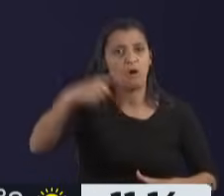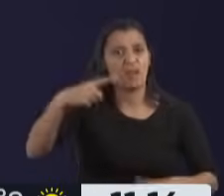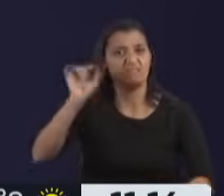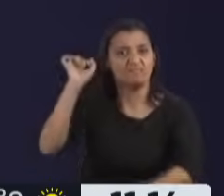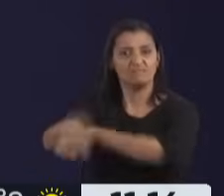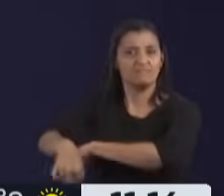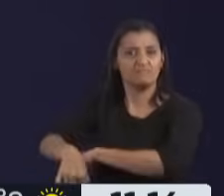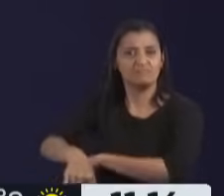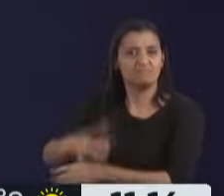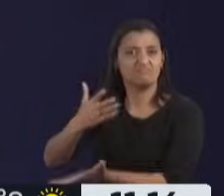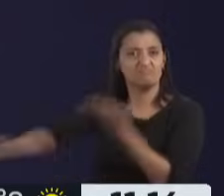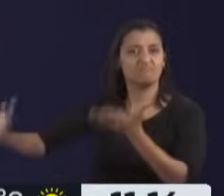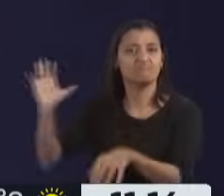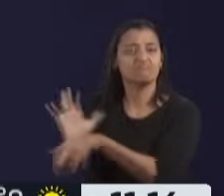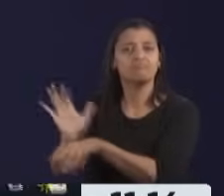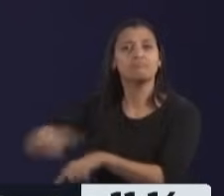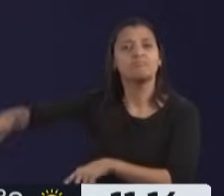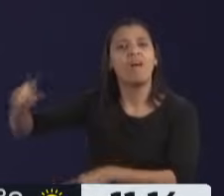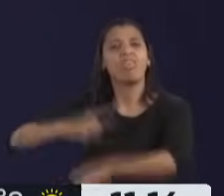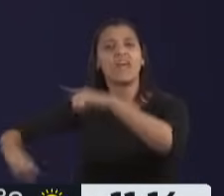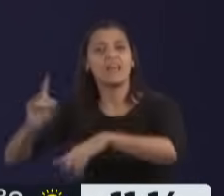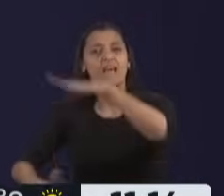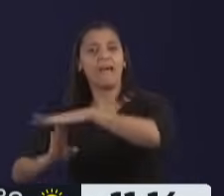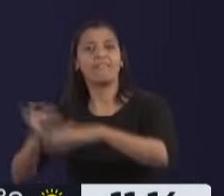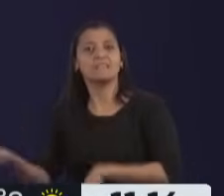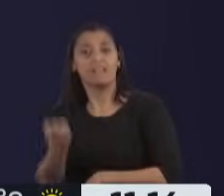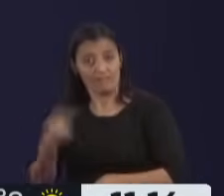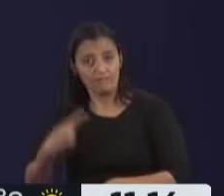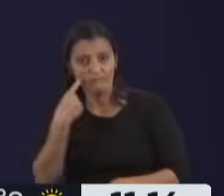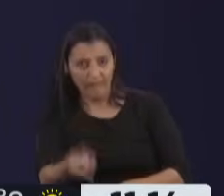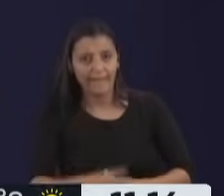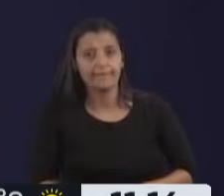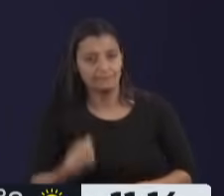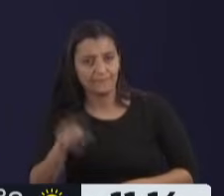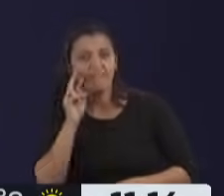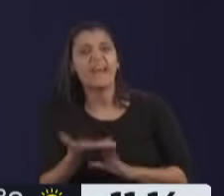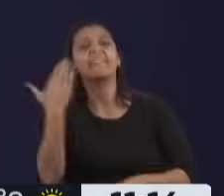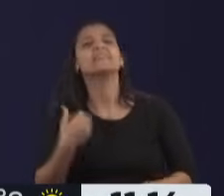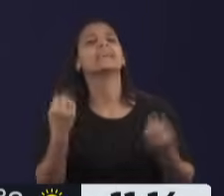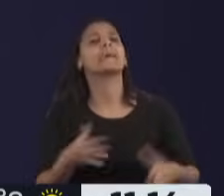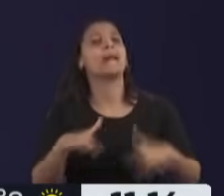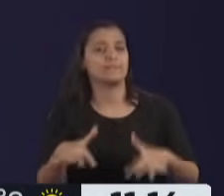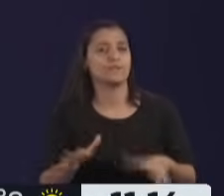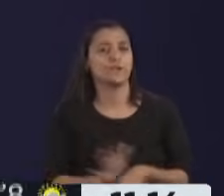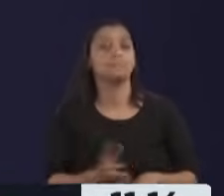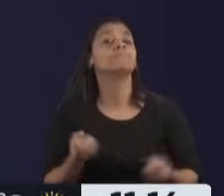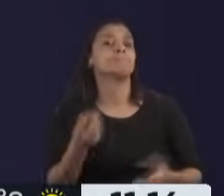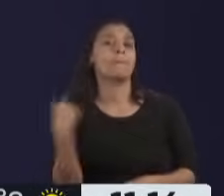desprecia como dirigentes sindicales. Así que tomen nota de lo que pasó ayer, creo que nos va a hacer muy bien a